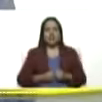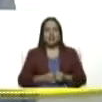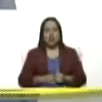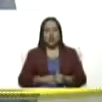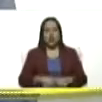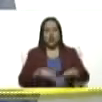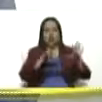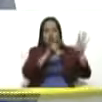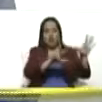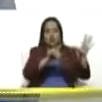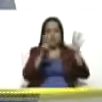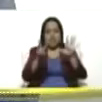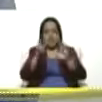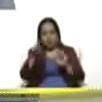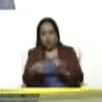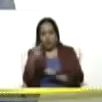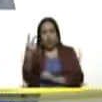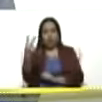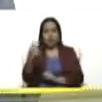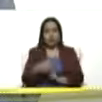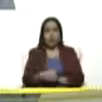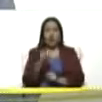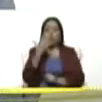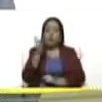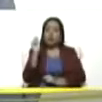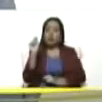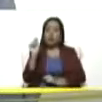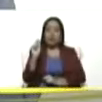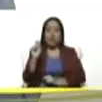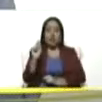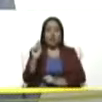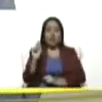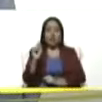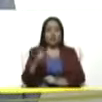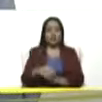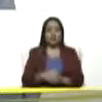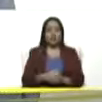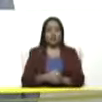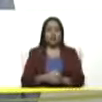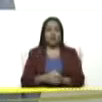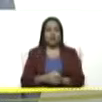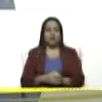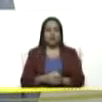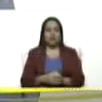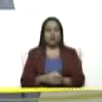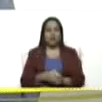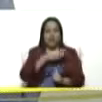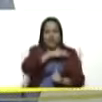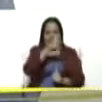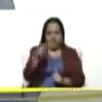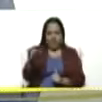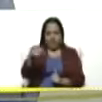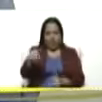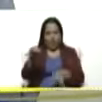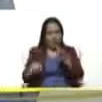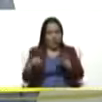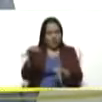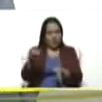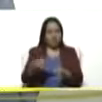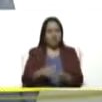87.2. Tremendo. Buen puntaje, ¿verdad? Catadoras, jefa de los jueces.